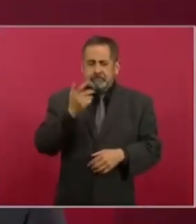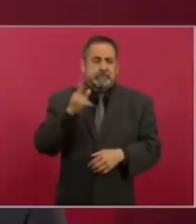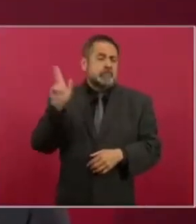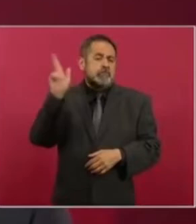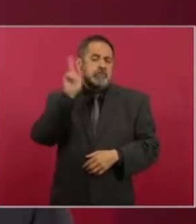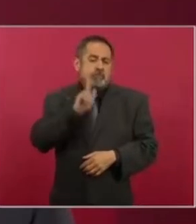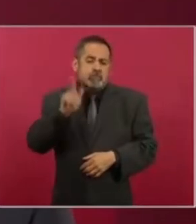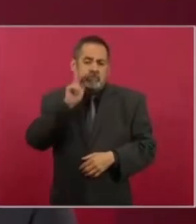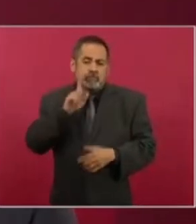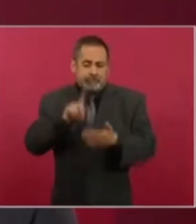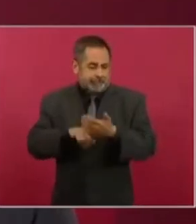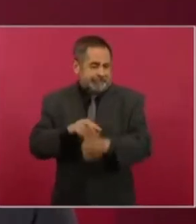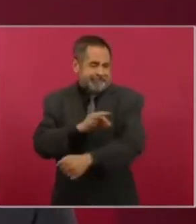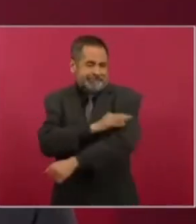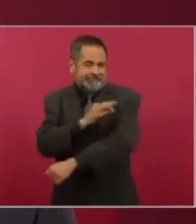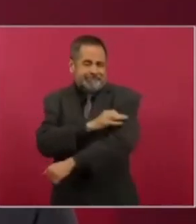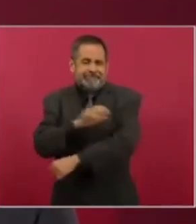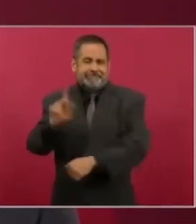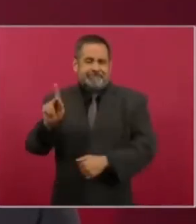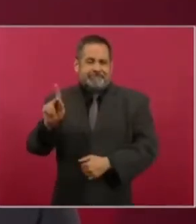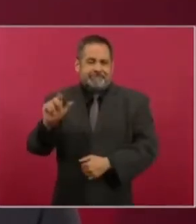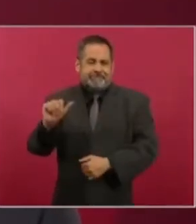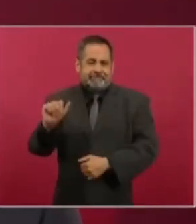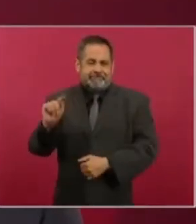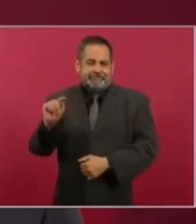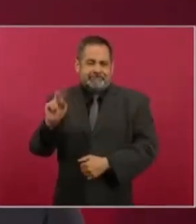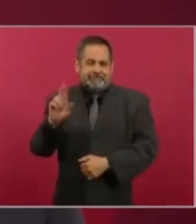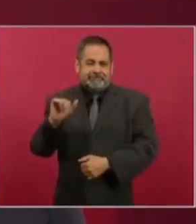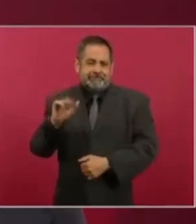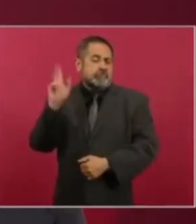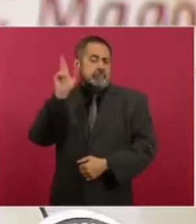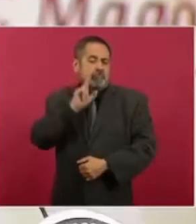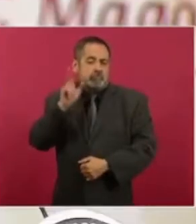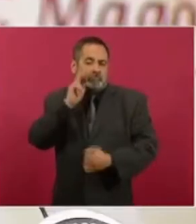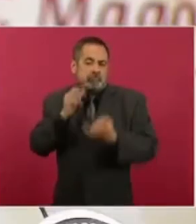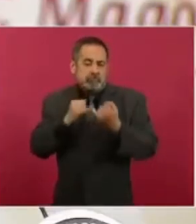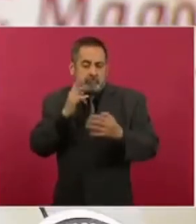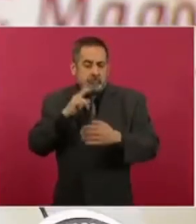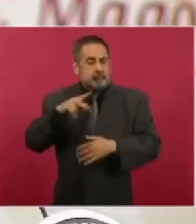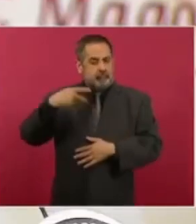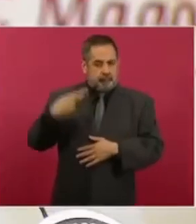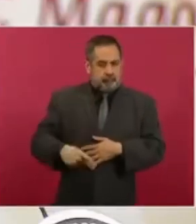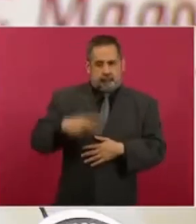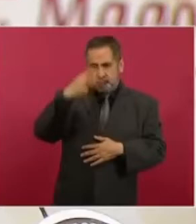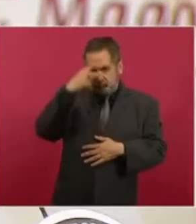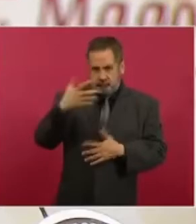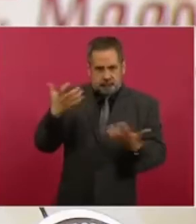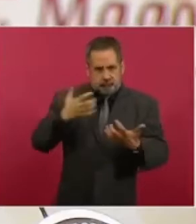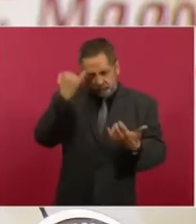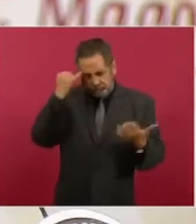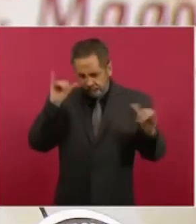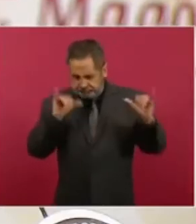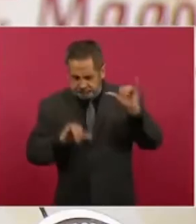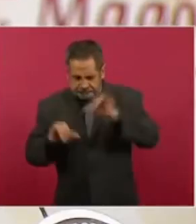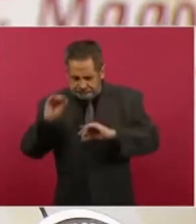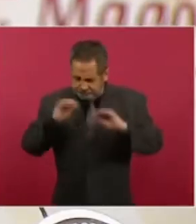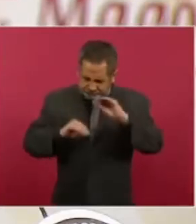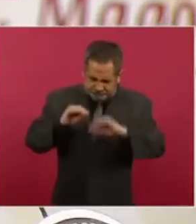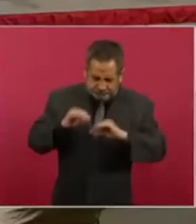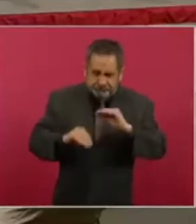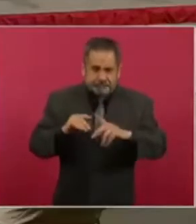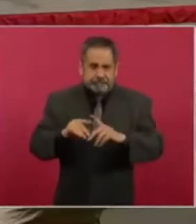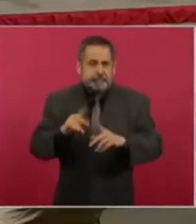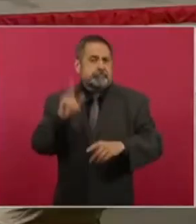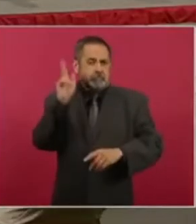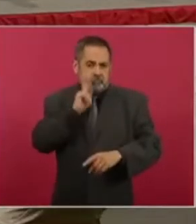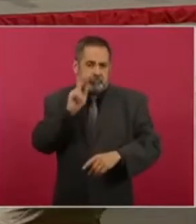de la vacuna Patria. La vacuna Patria, como se sabe, es un desarrollo mexicano, es una iniciativa que ha